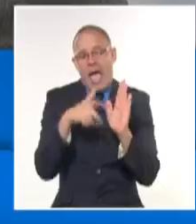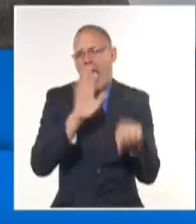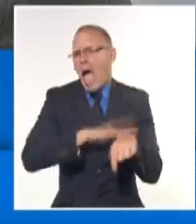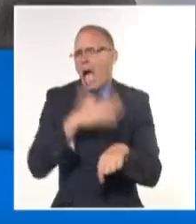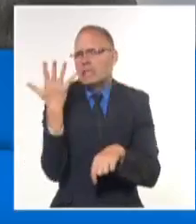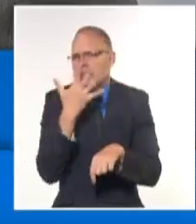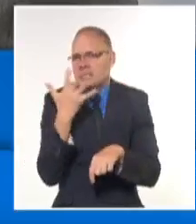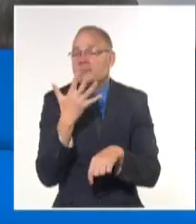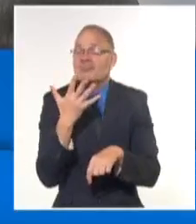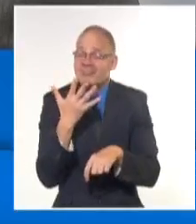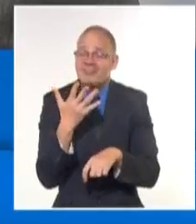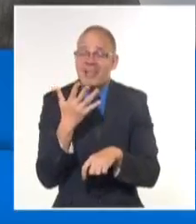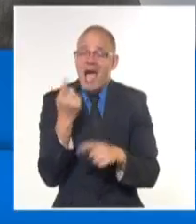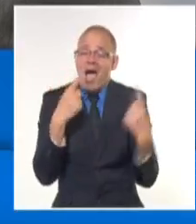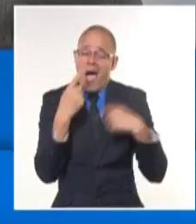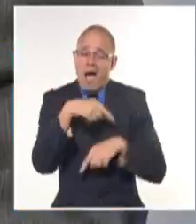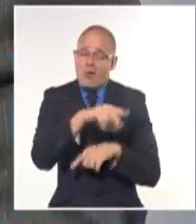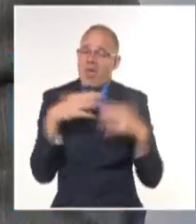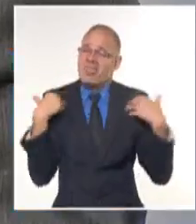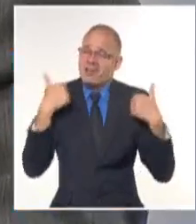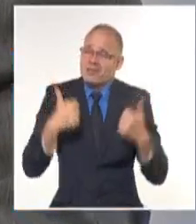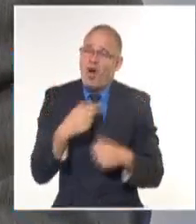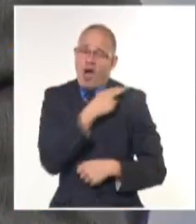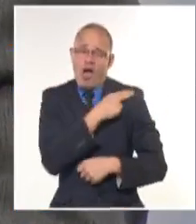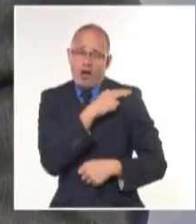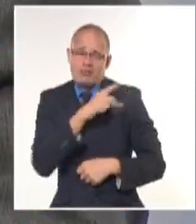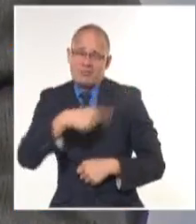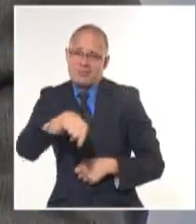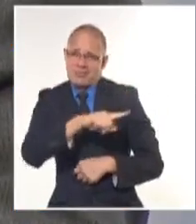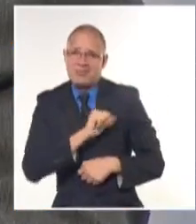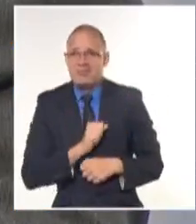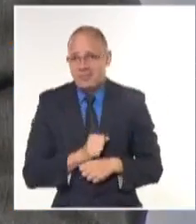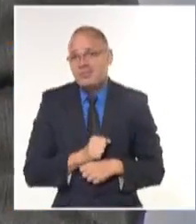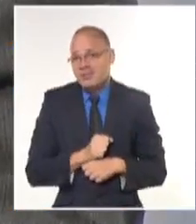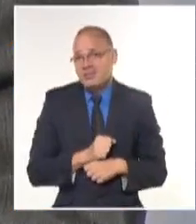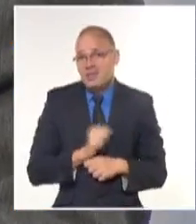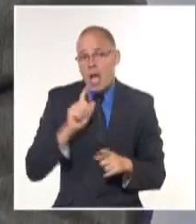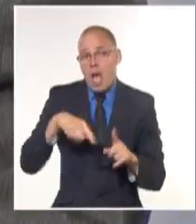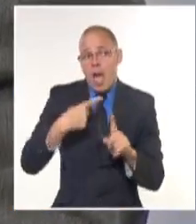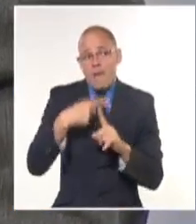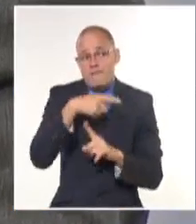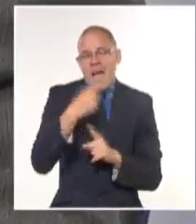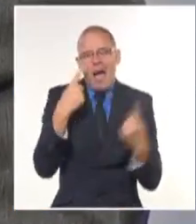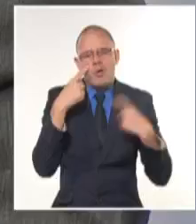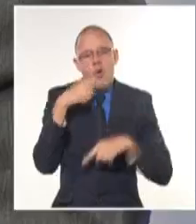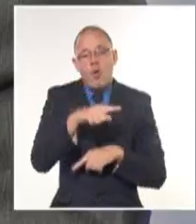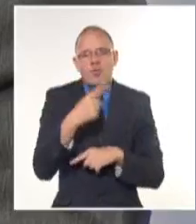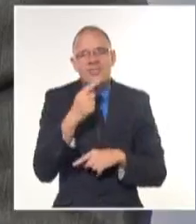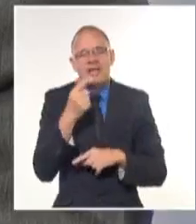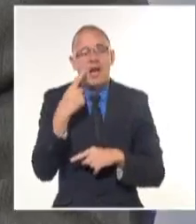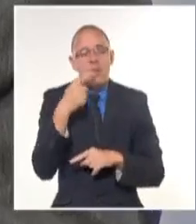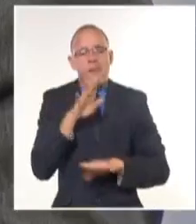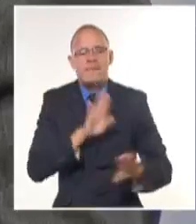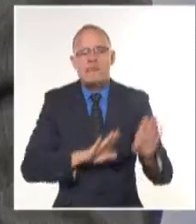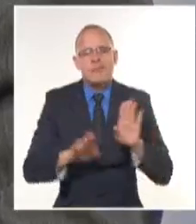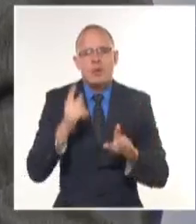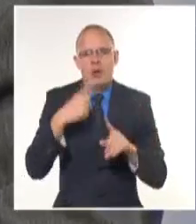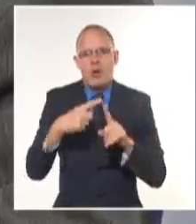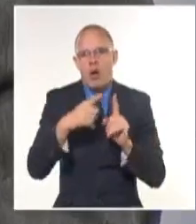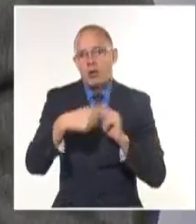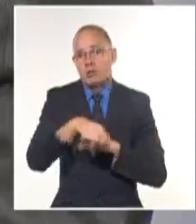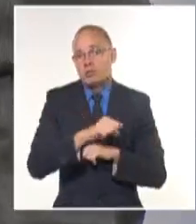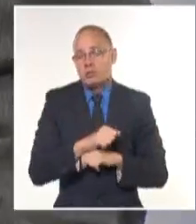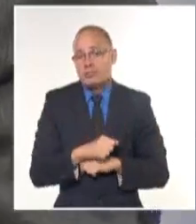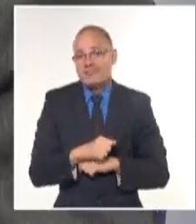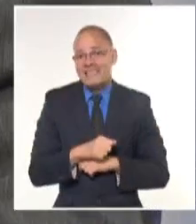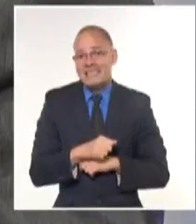dirección de esta entidad, que en muchos casos durante la acción de control encubrieron los hechos delictivos que estaban ocurriendo y condicionó